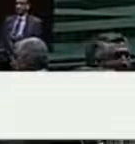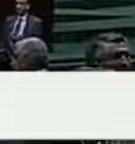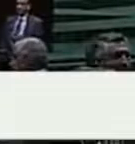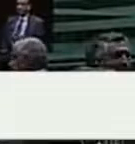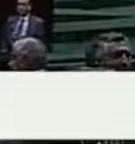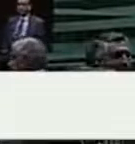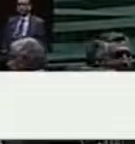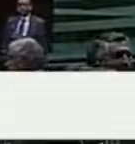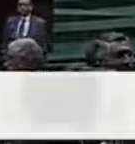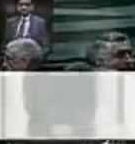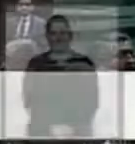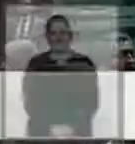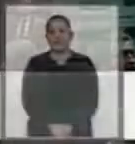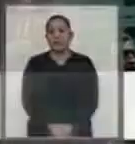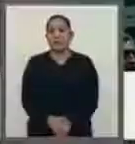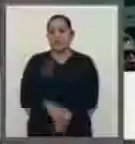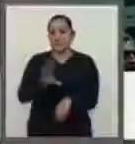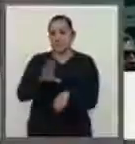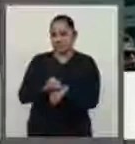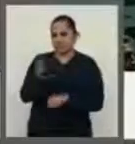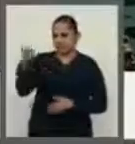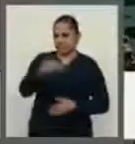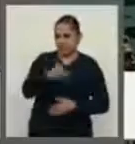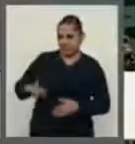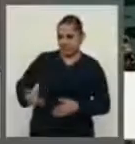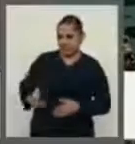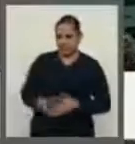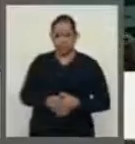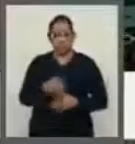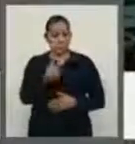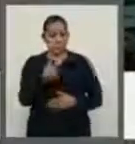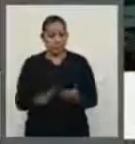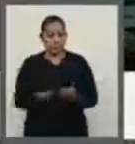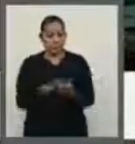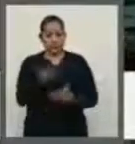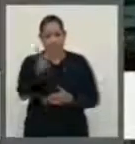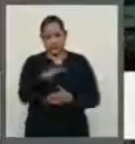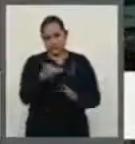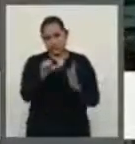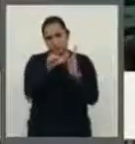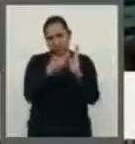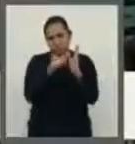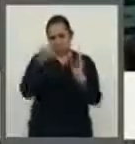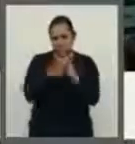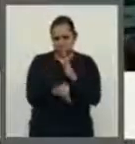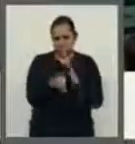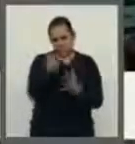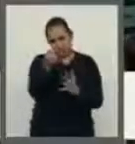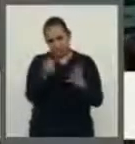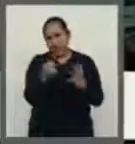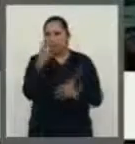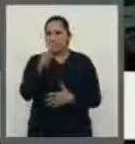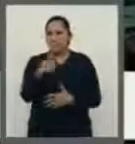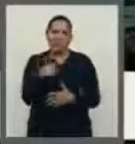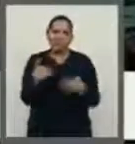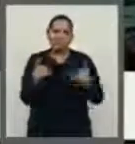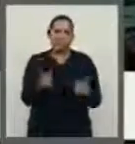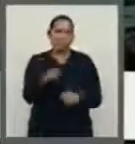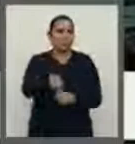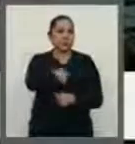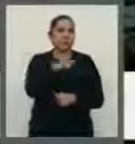convenio de la presidencia. Pero son 10 reservas, presidente, pero entiendo que llevan prisa los